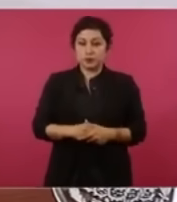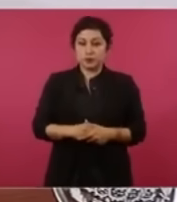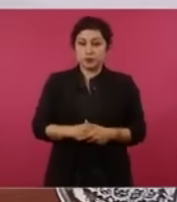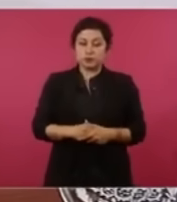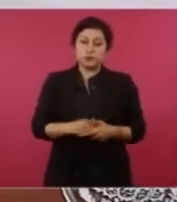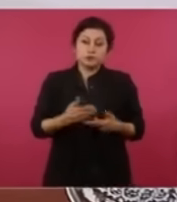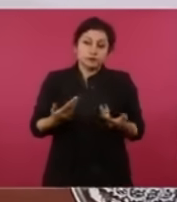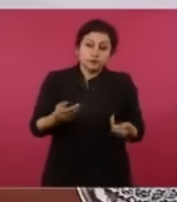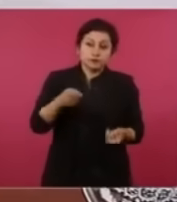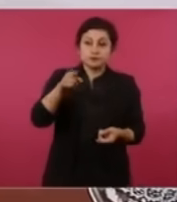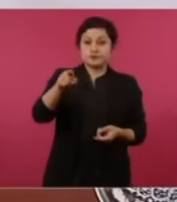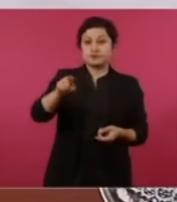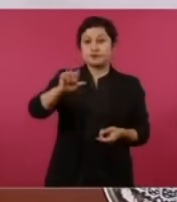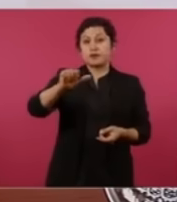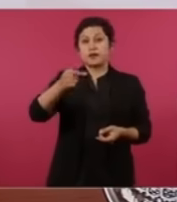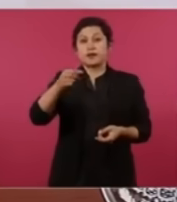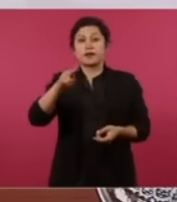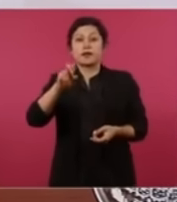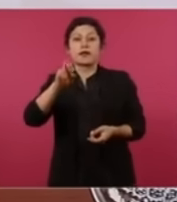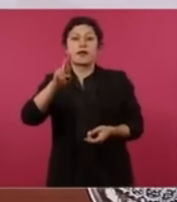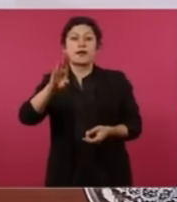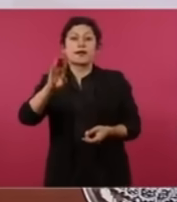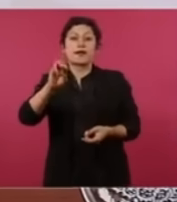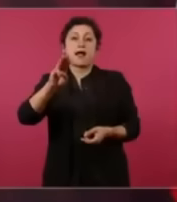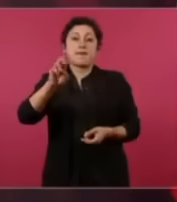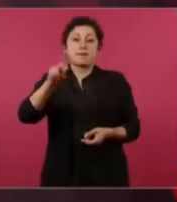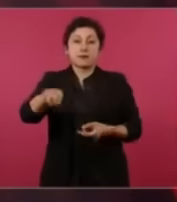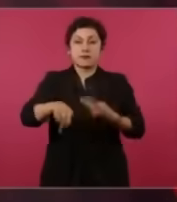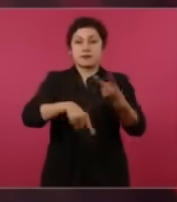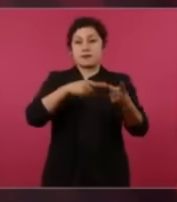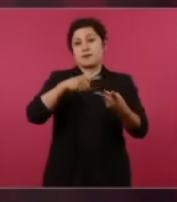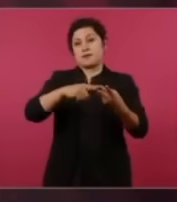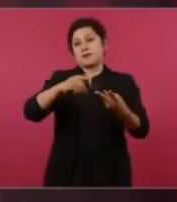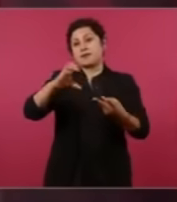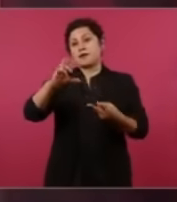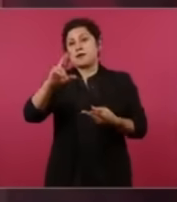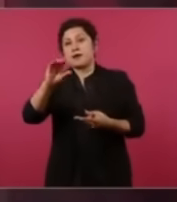Aguilar Camín o como Krause o como